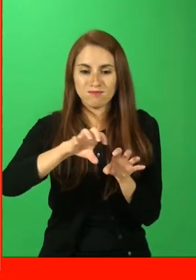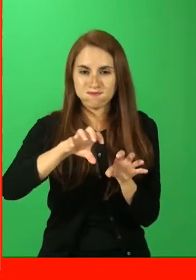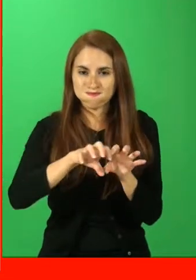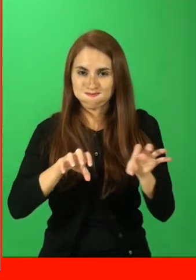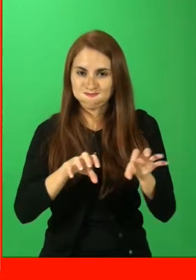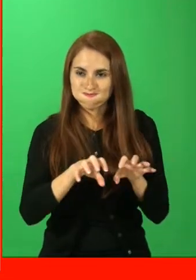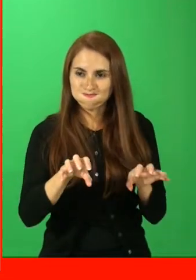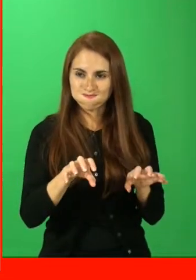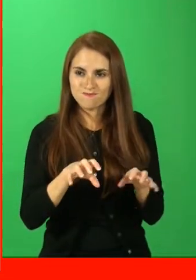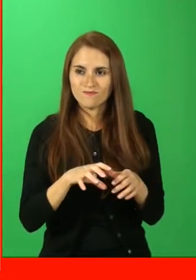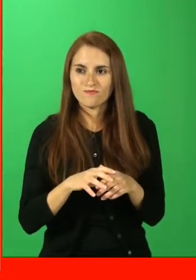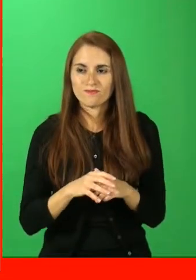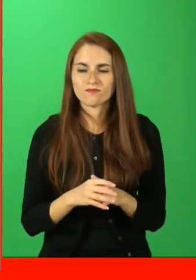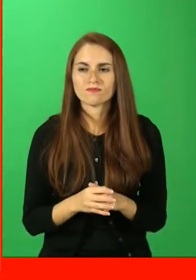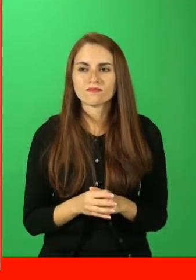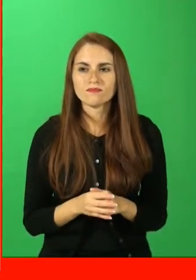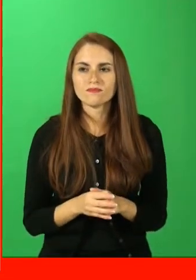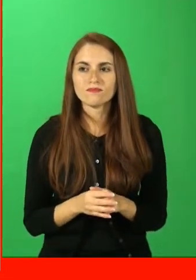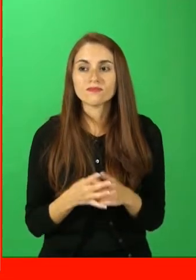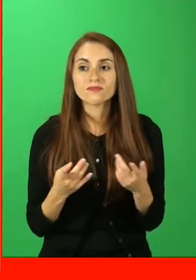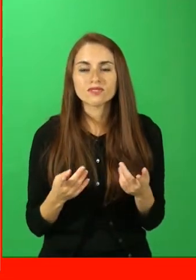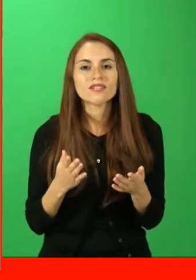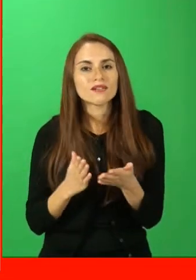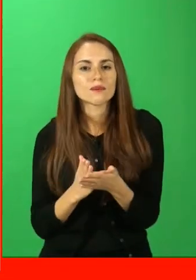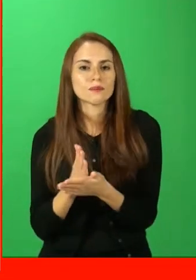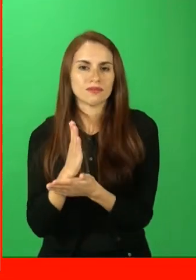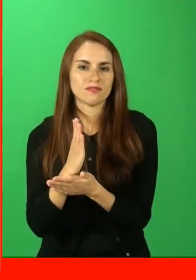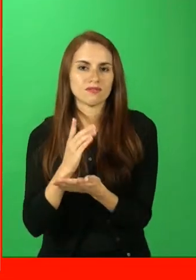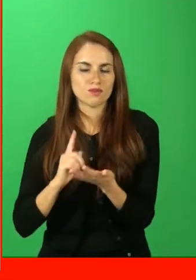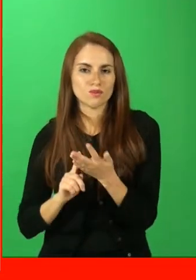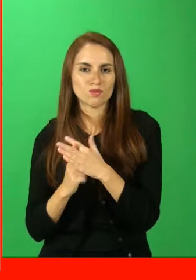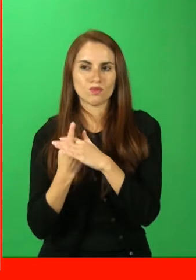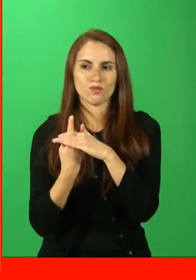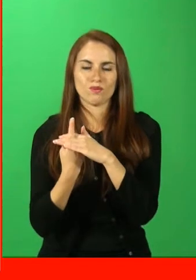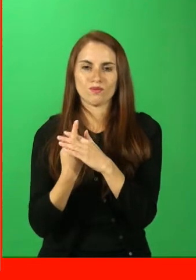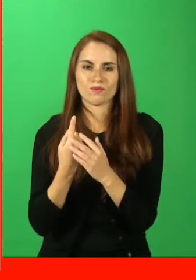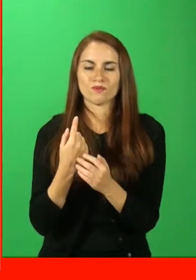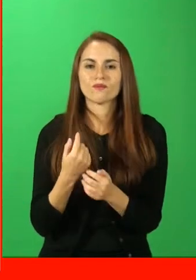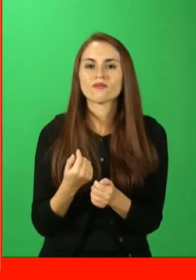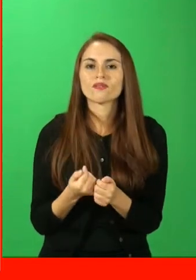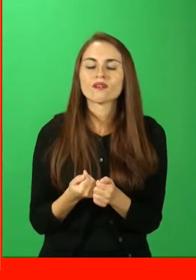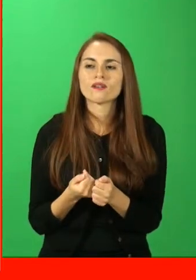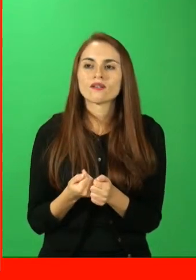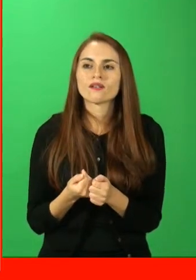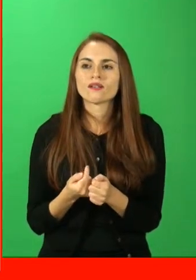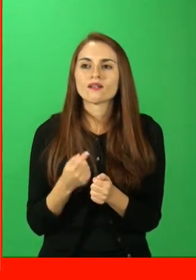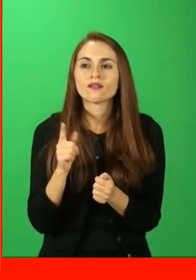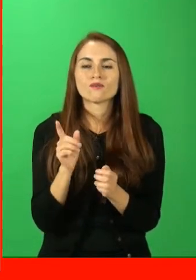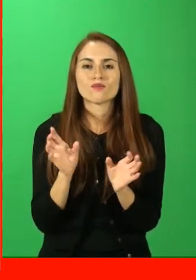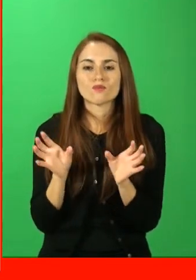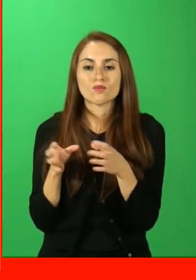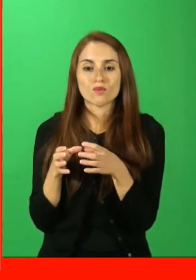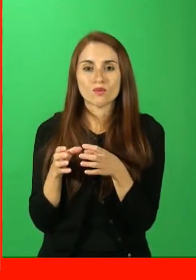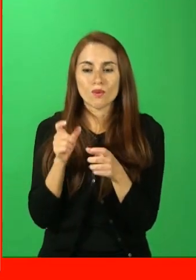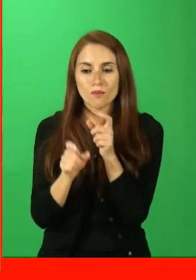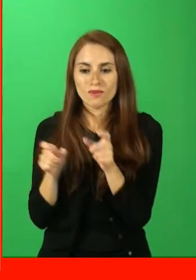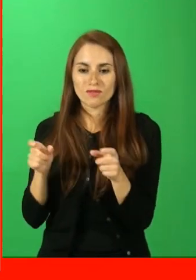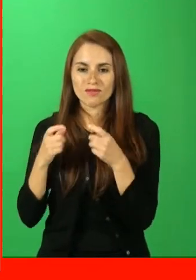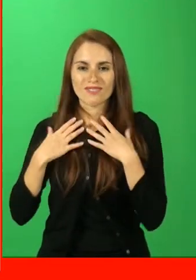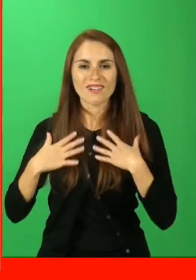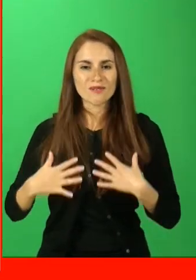dividido. En ese contexto aparecen los famosos fachos de combatimiento o los llamados camisas